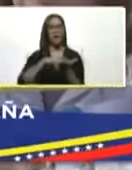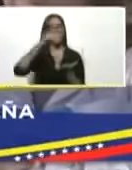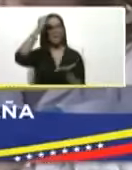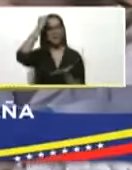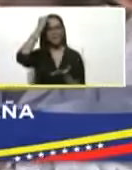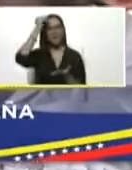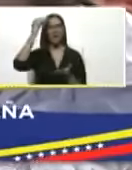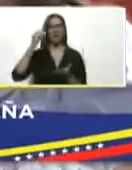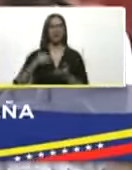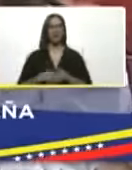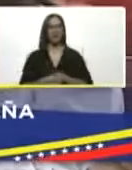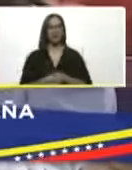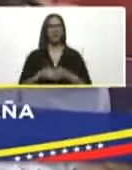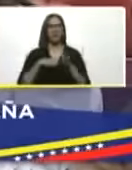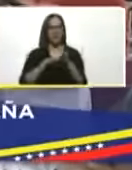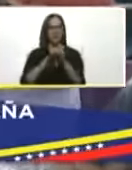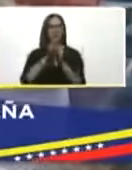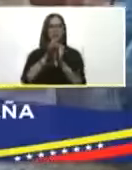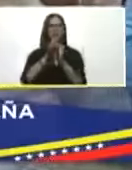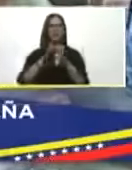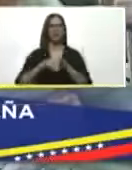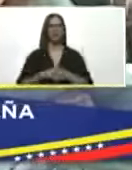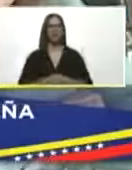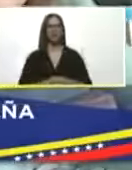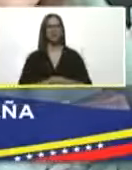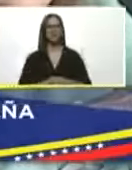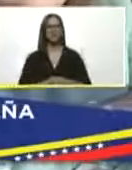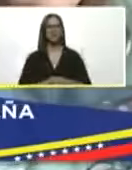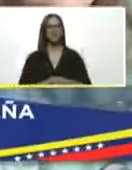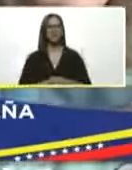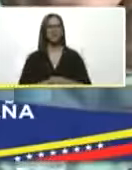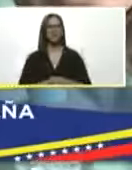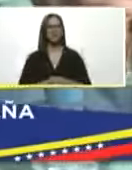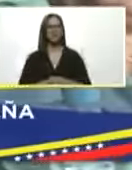aprendizaje, crecimiento,